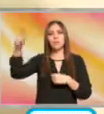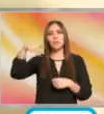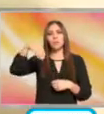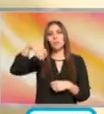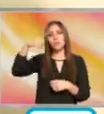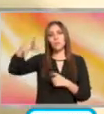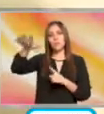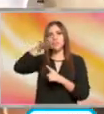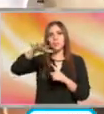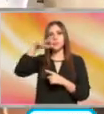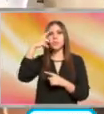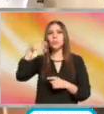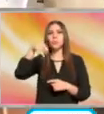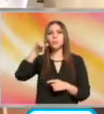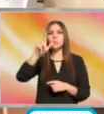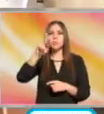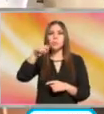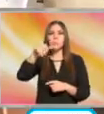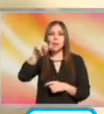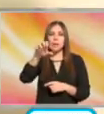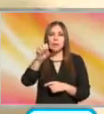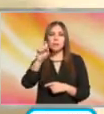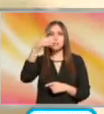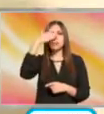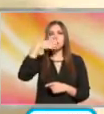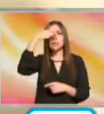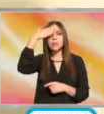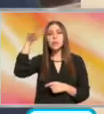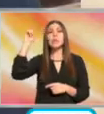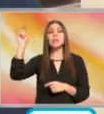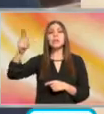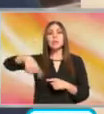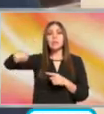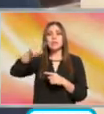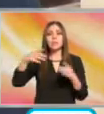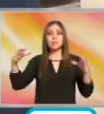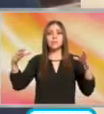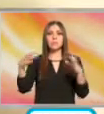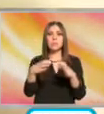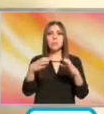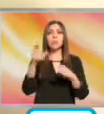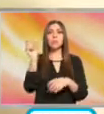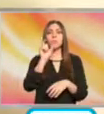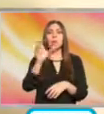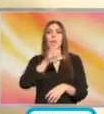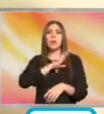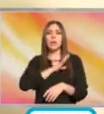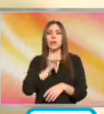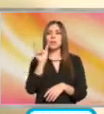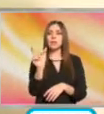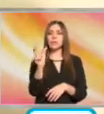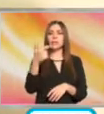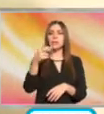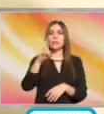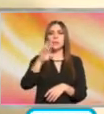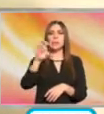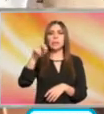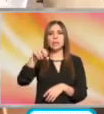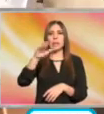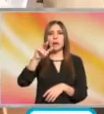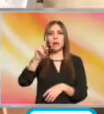para personas de estos países y también para personas que tuvieran la Green Card, la tarjeta de trabajo y que salieran del